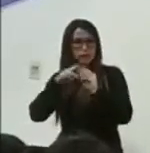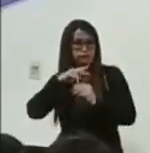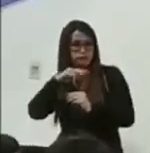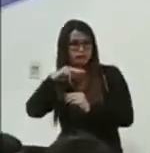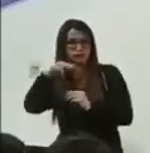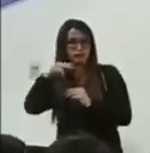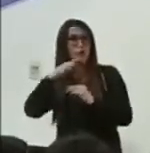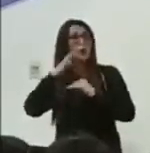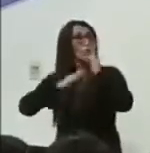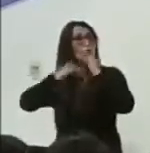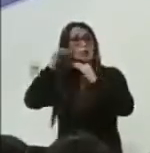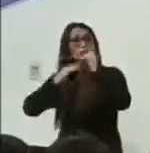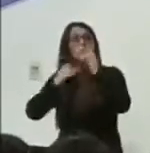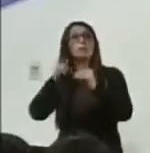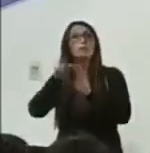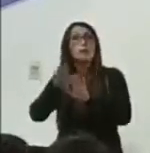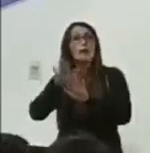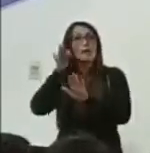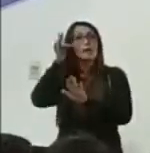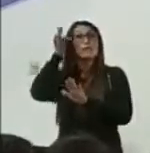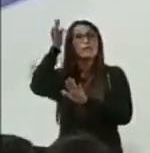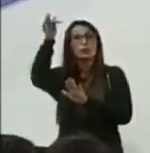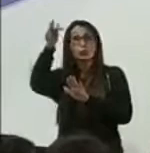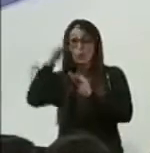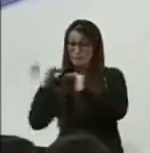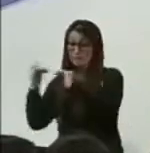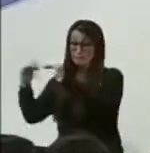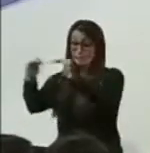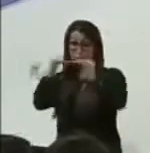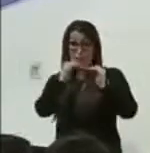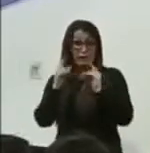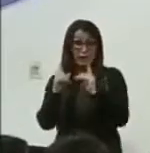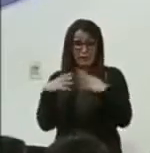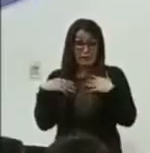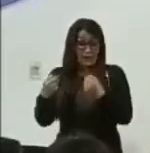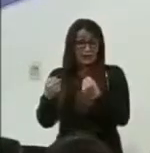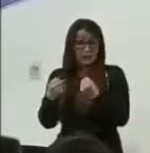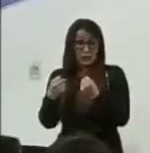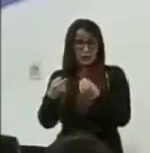la construcción del futuro. Esa cosa pareja que hicimos con la salud,